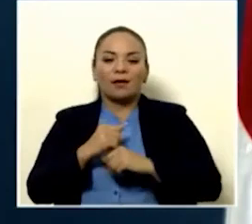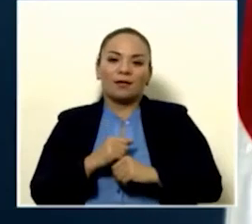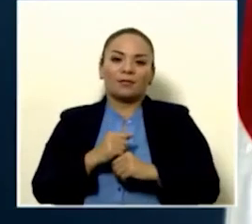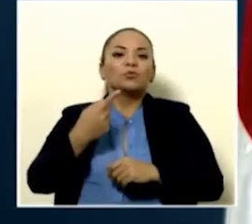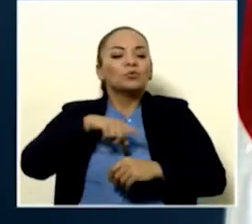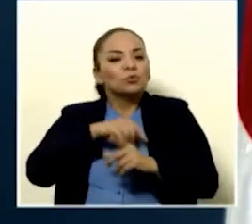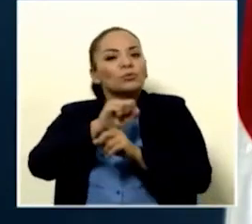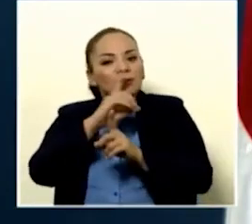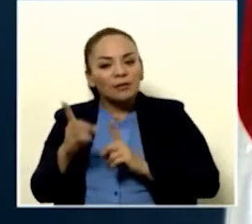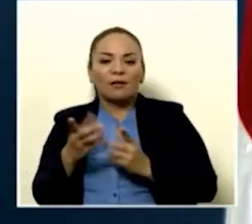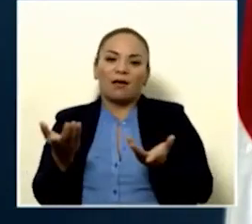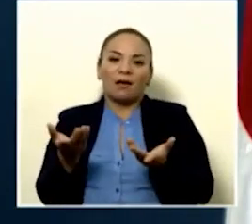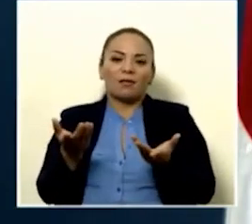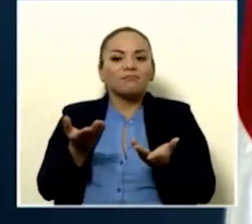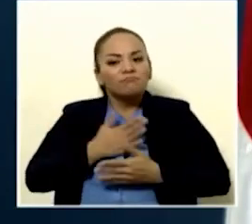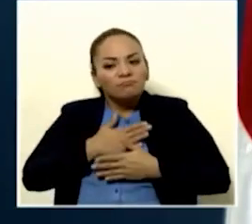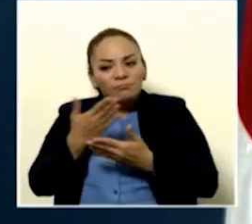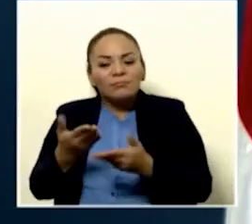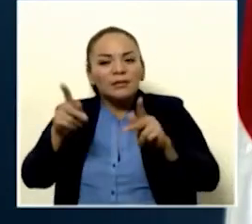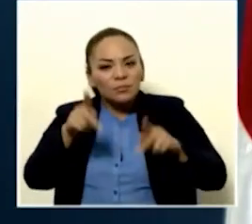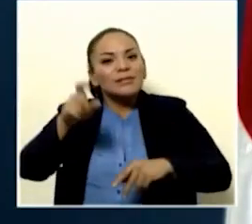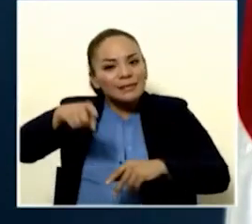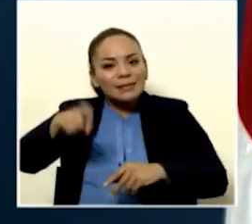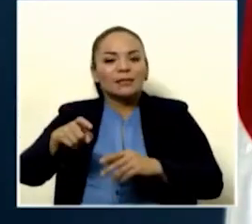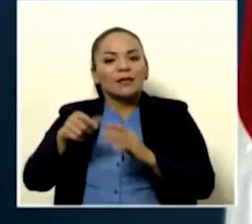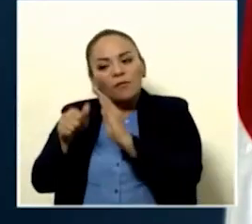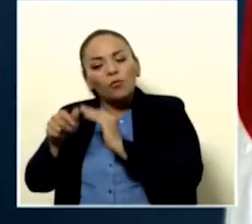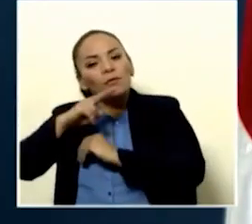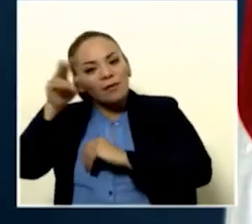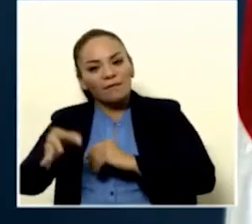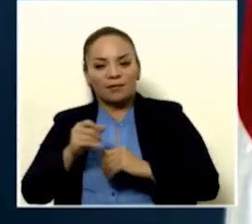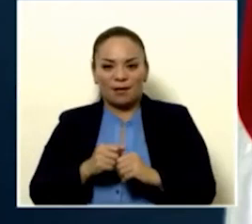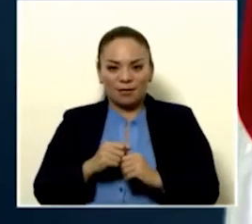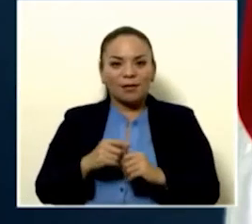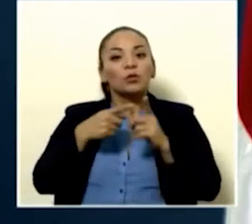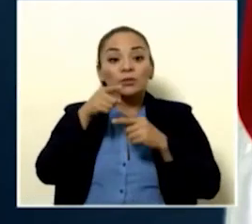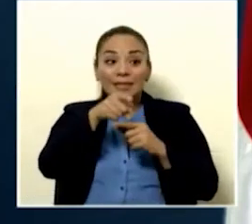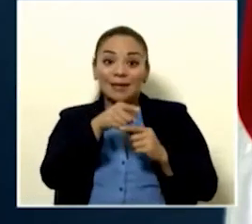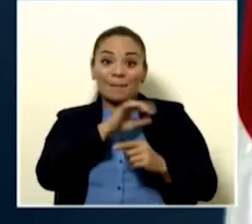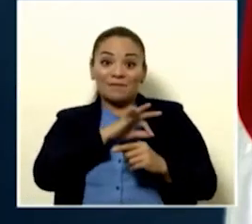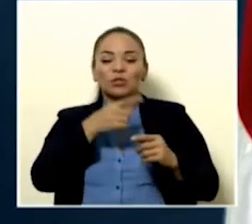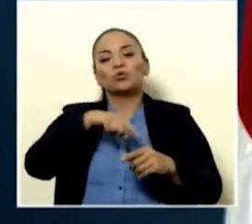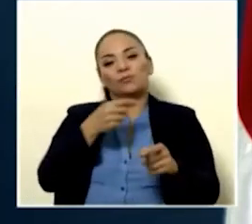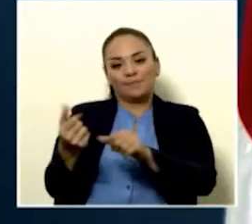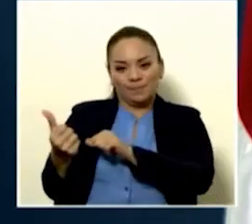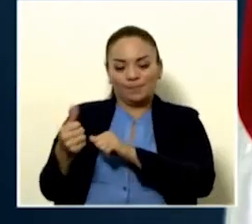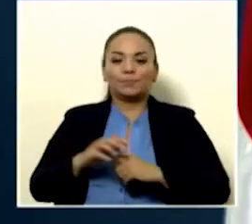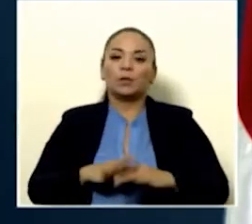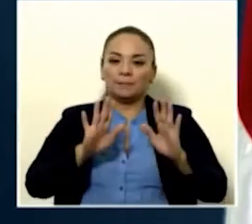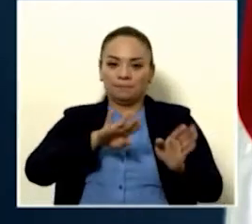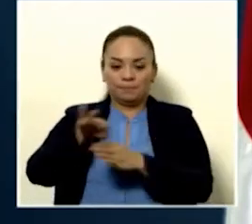generosa a quienes merecen el refugio por razones legítimas. Eso también lo estamos quitando. El segundo decreto